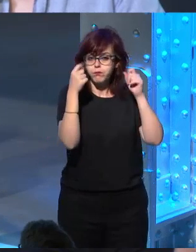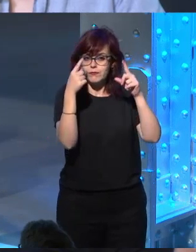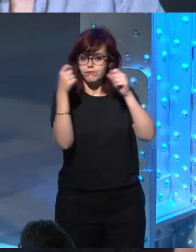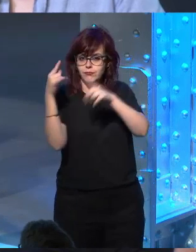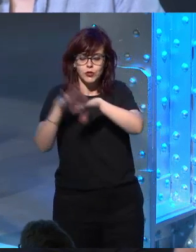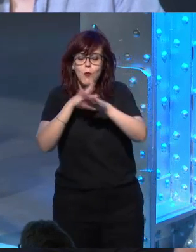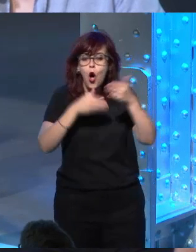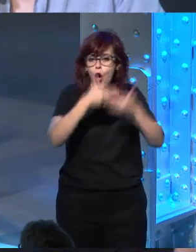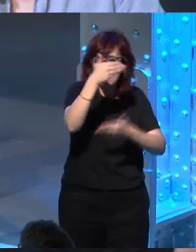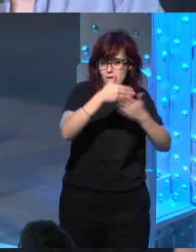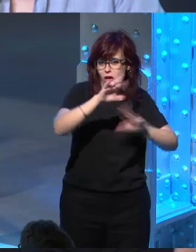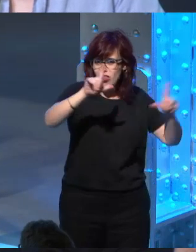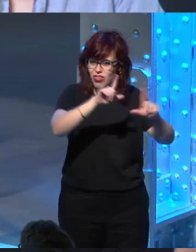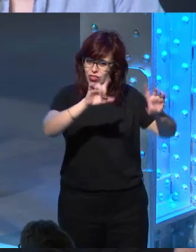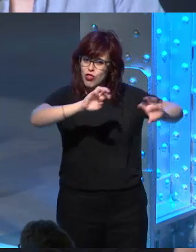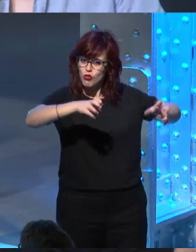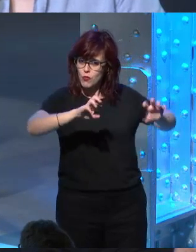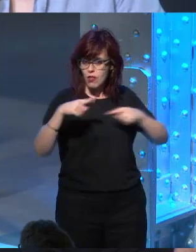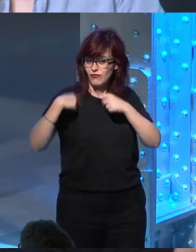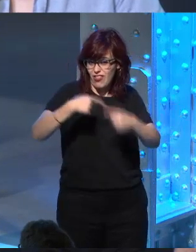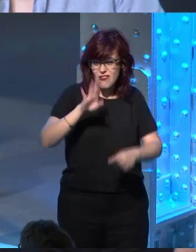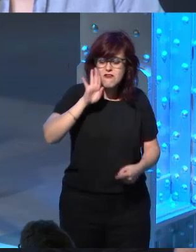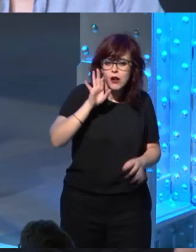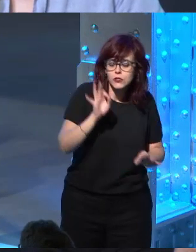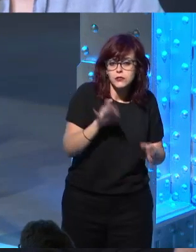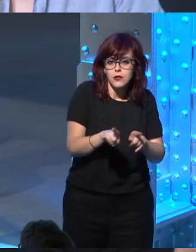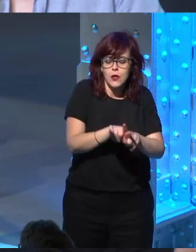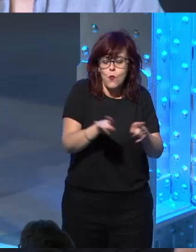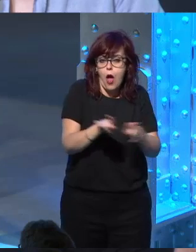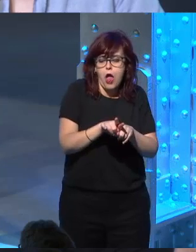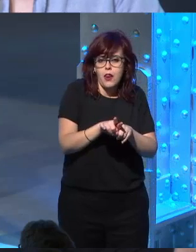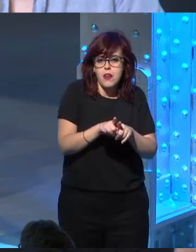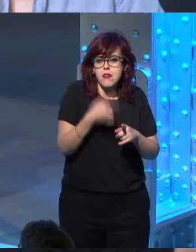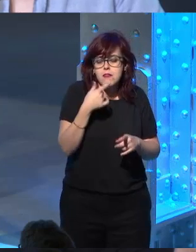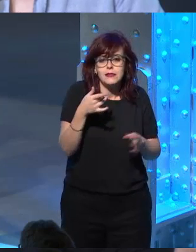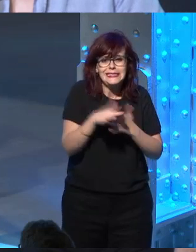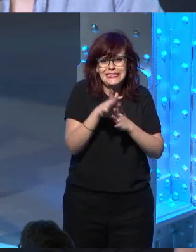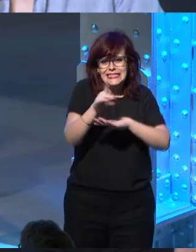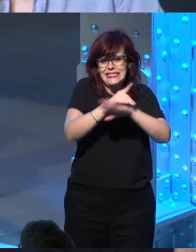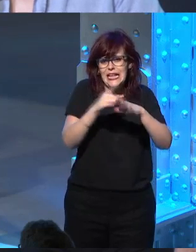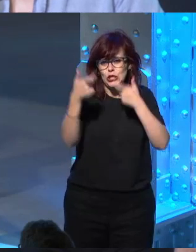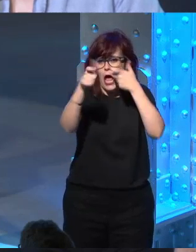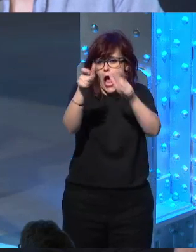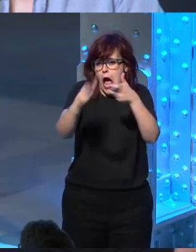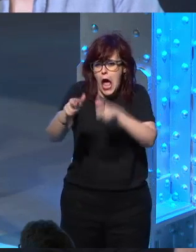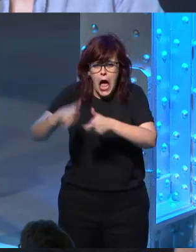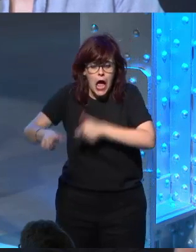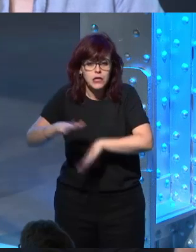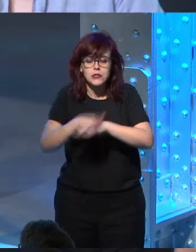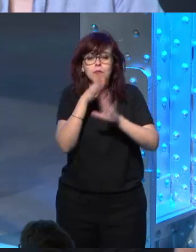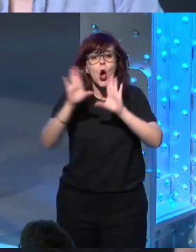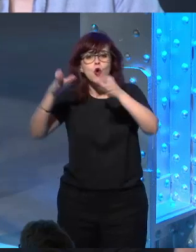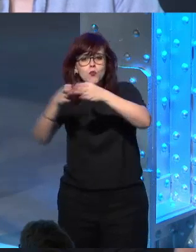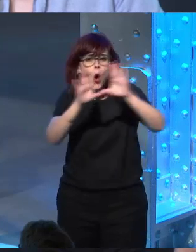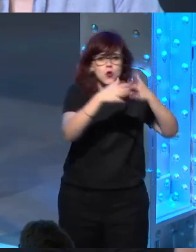tradicionales lo que nos hacían era, como una metralleta, tirarnos datos presentes de los